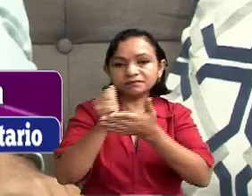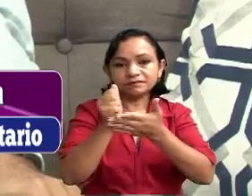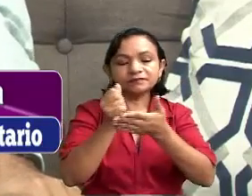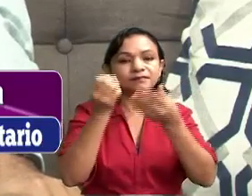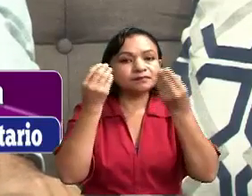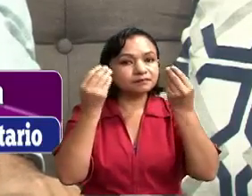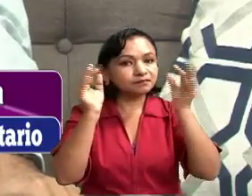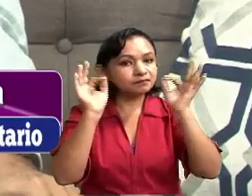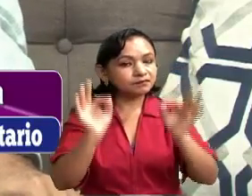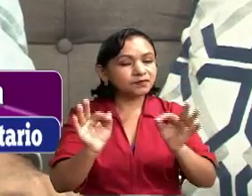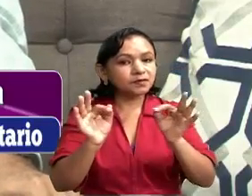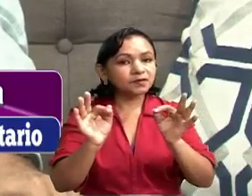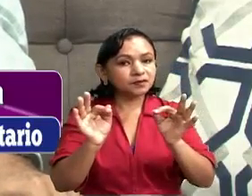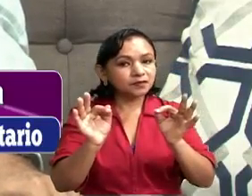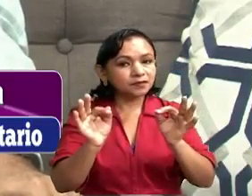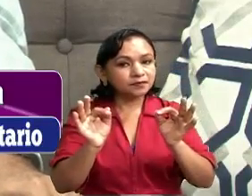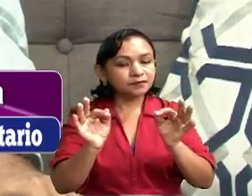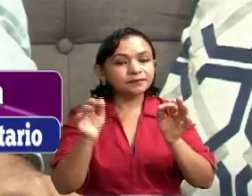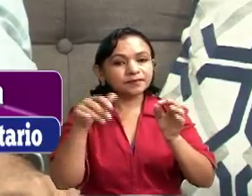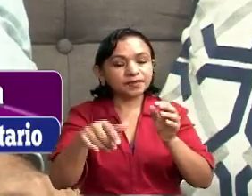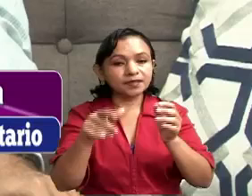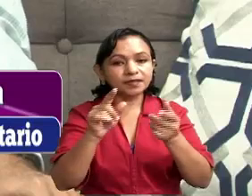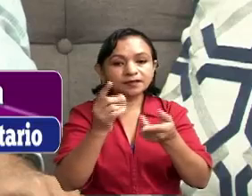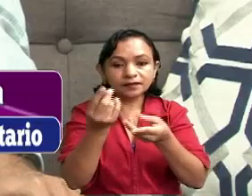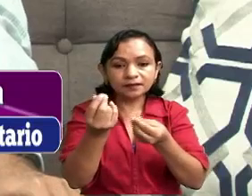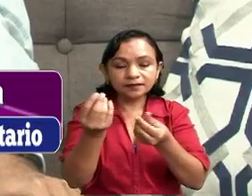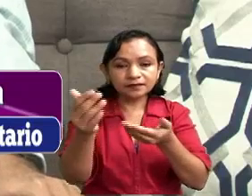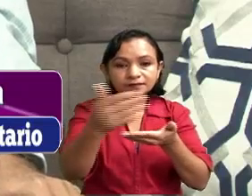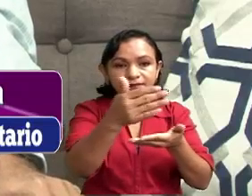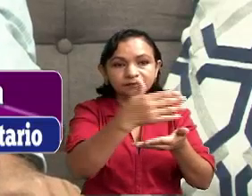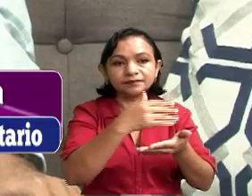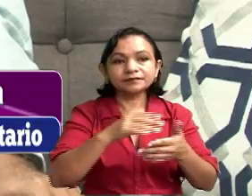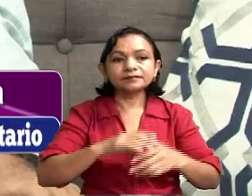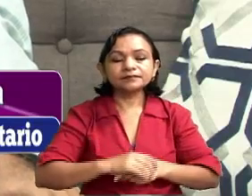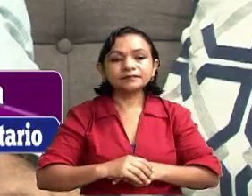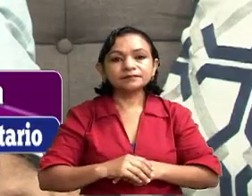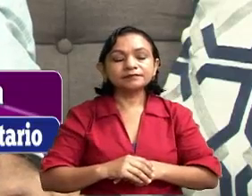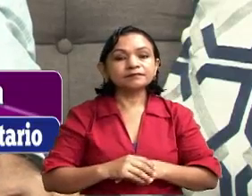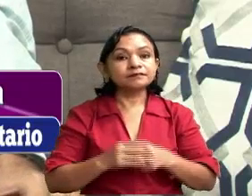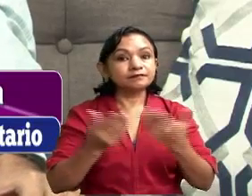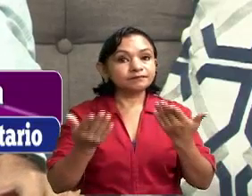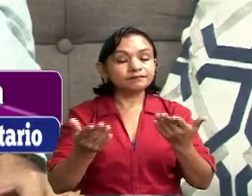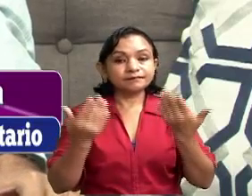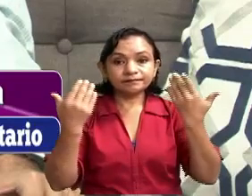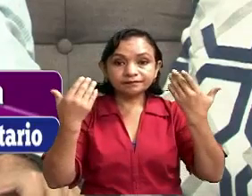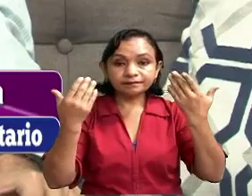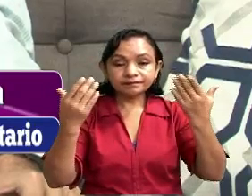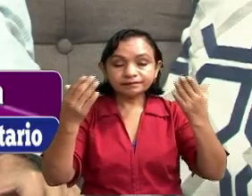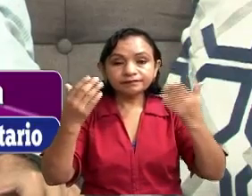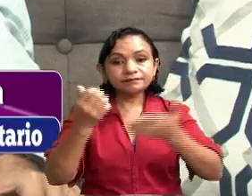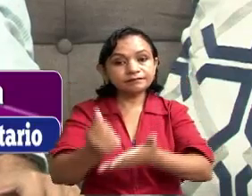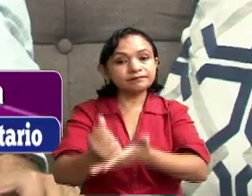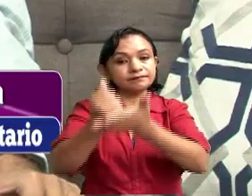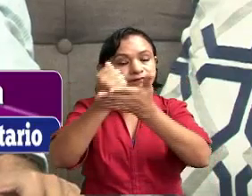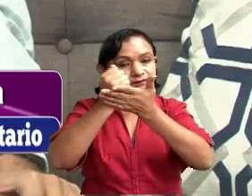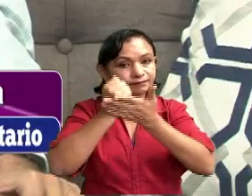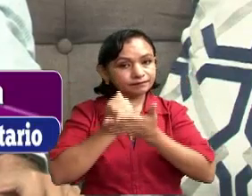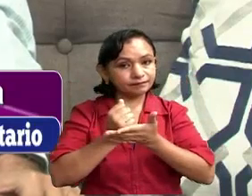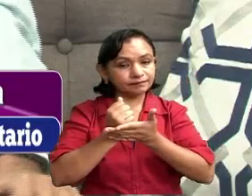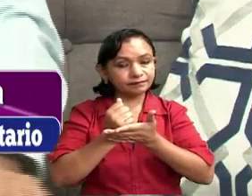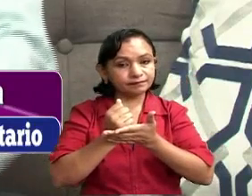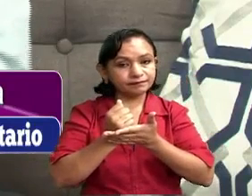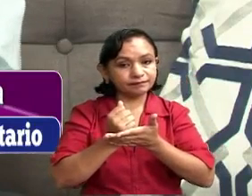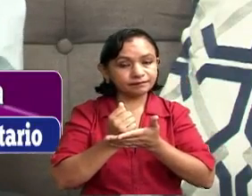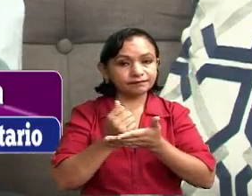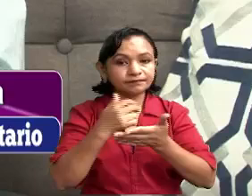aportando significativamente en esta recaudación que te he mencionado. Y sin duda alguna, procesos que ayudan a estabilizar y